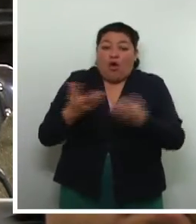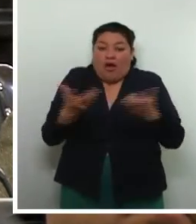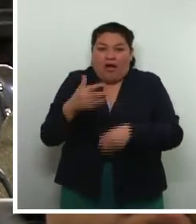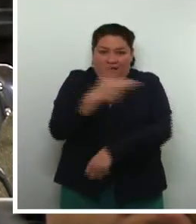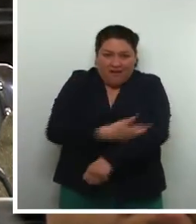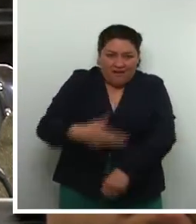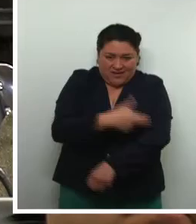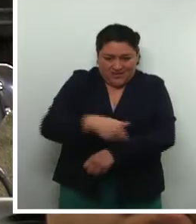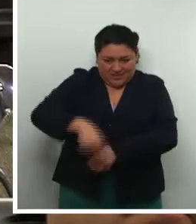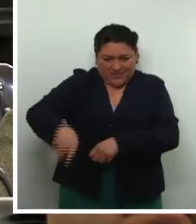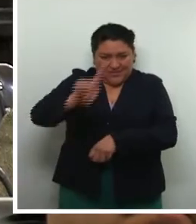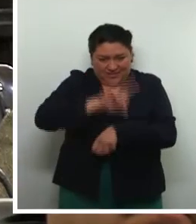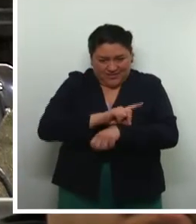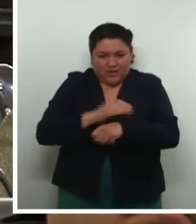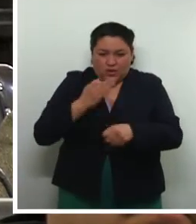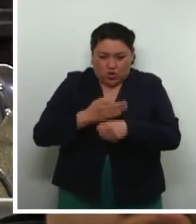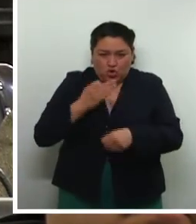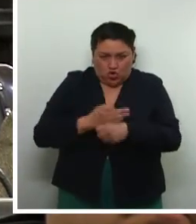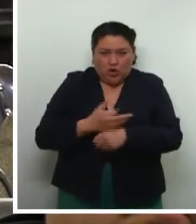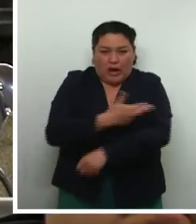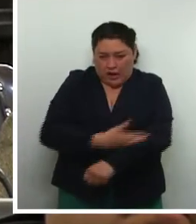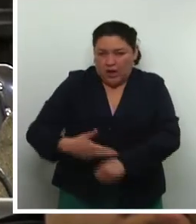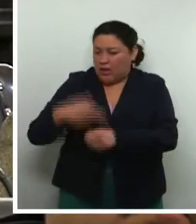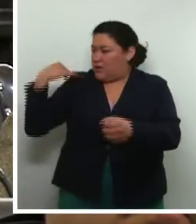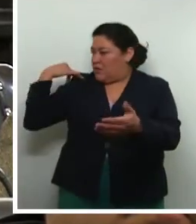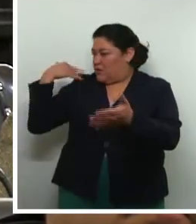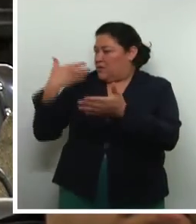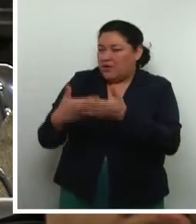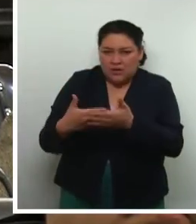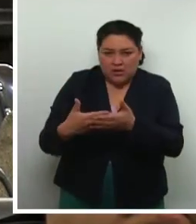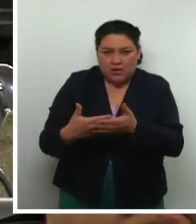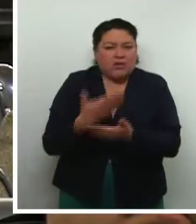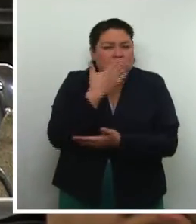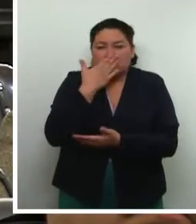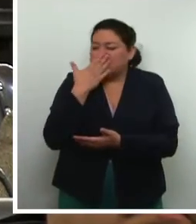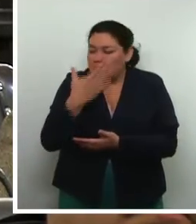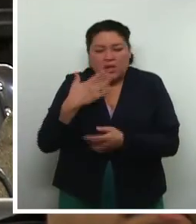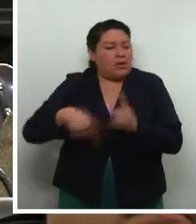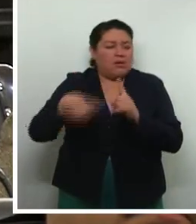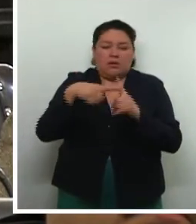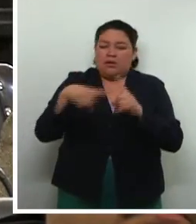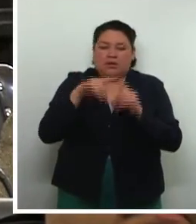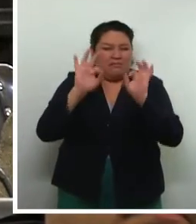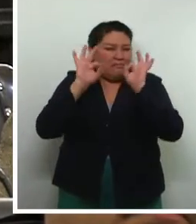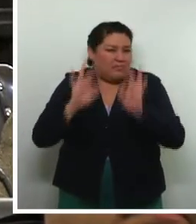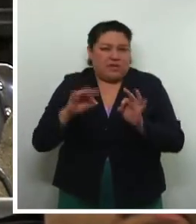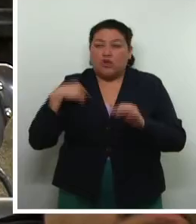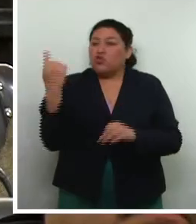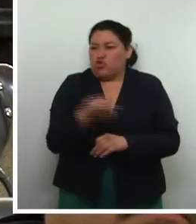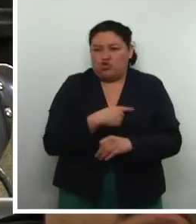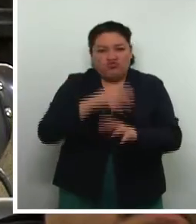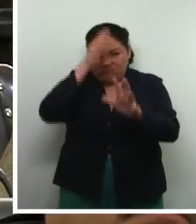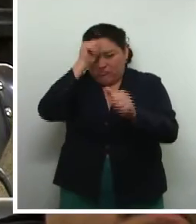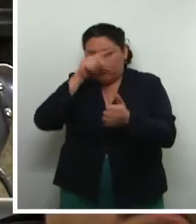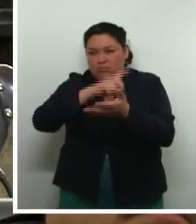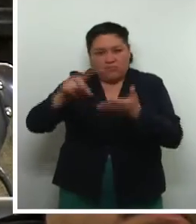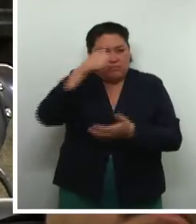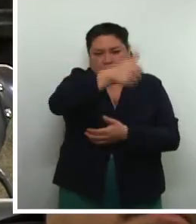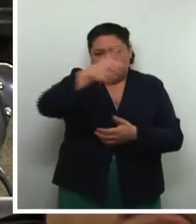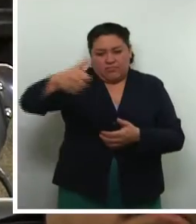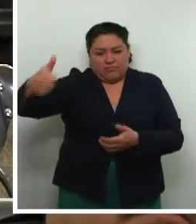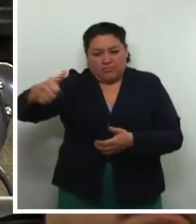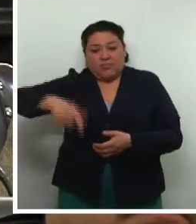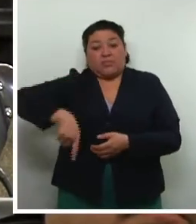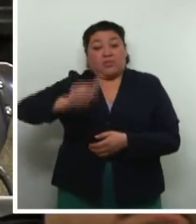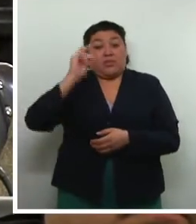hoy, y hasta el día de hoy, más bien quiero decir, ha sido más que positivo y que todos estamos en este derecho. Lo que tiene que ver